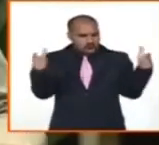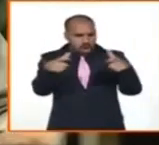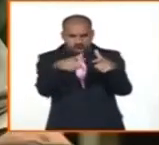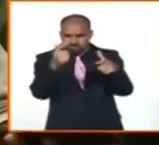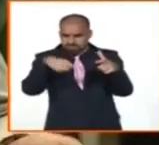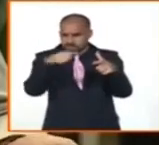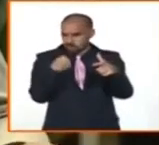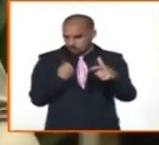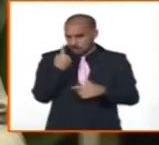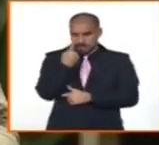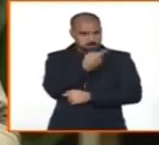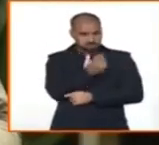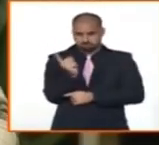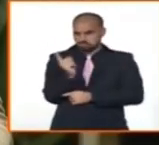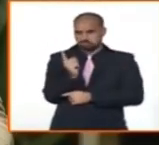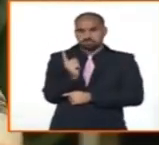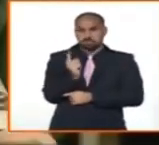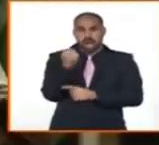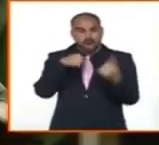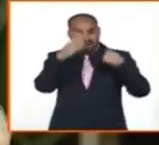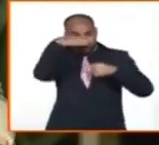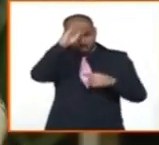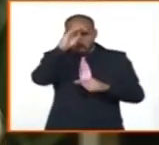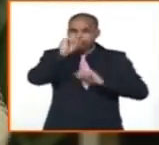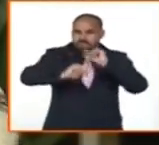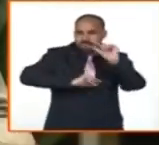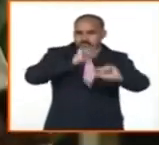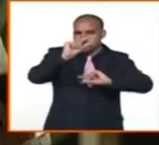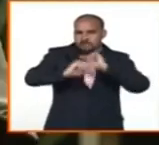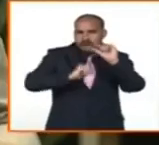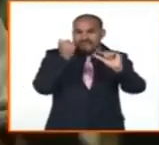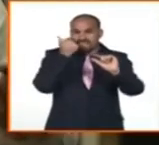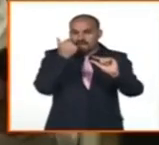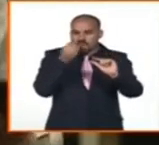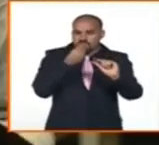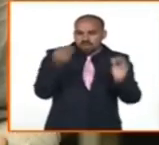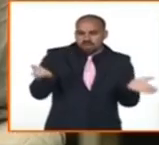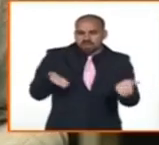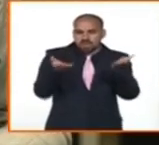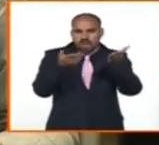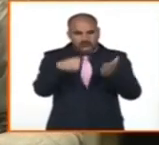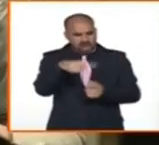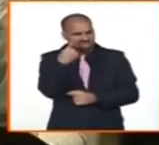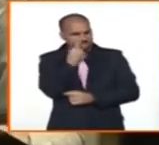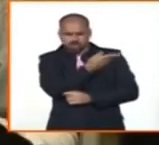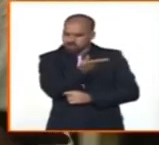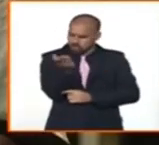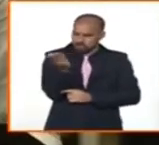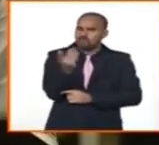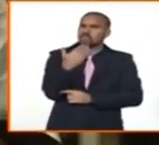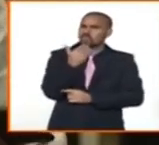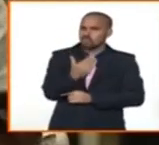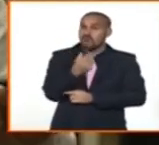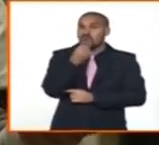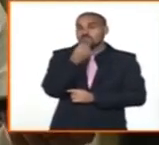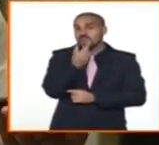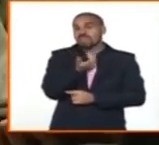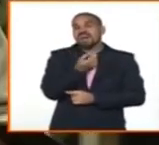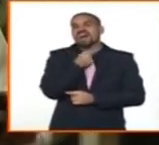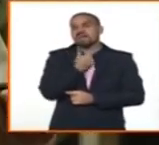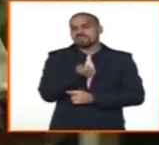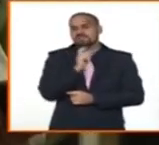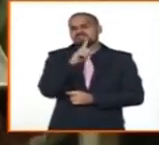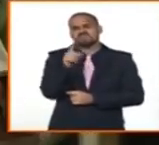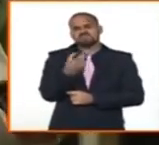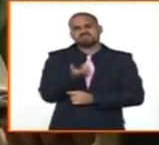percibe hay un nuevo momento en Cuba. Eso es como muy importante poder escucharlo, comprenderlo, ¿no?, para poder contestar la pregunta de ¿y en qué está Cuba?